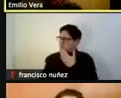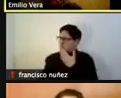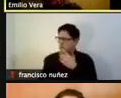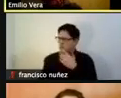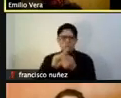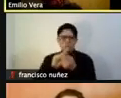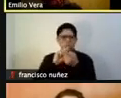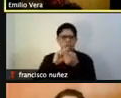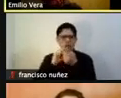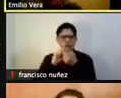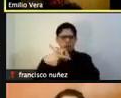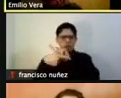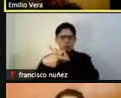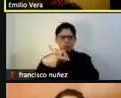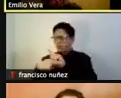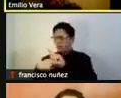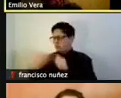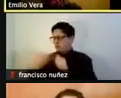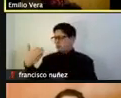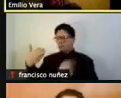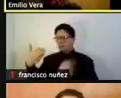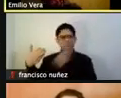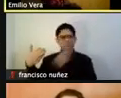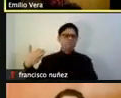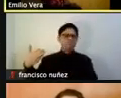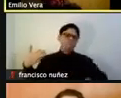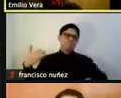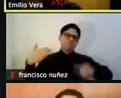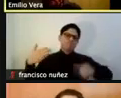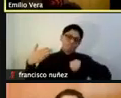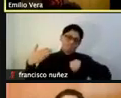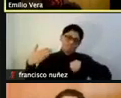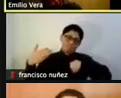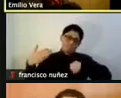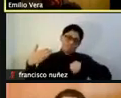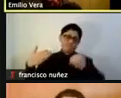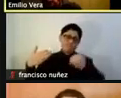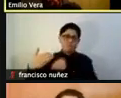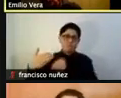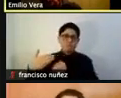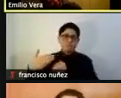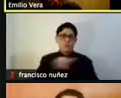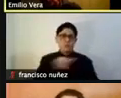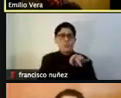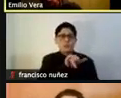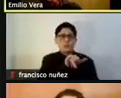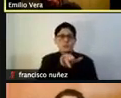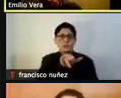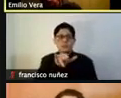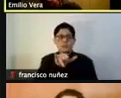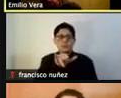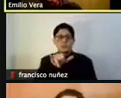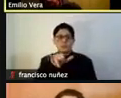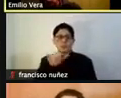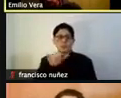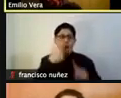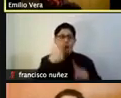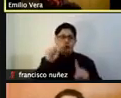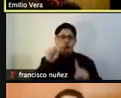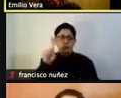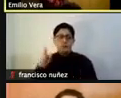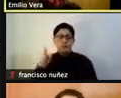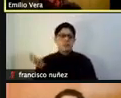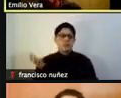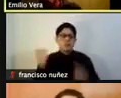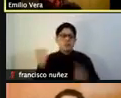cámara magmática axial. Pero después uno, por ejemplo, aquí ve otro, y uno dice, ¡ay, qué pasó acá! Bueno, este